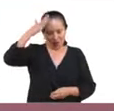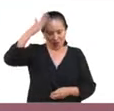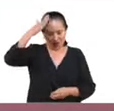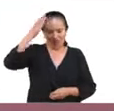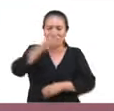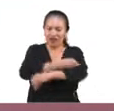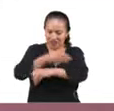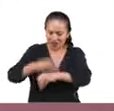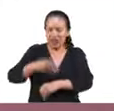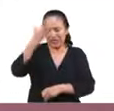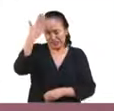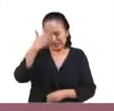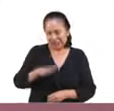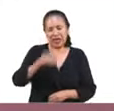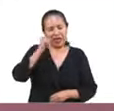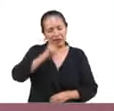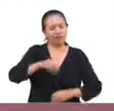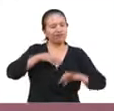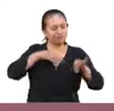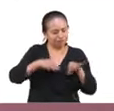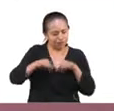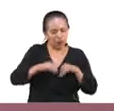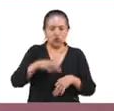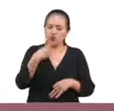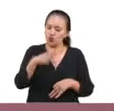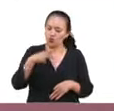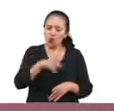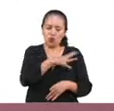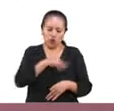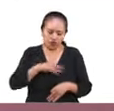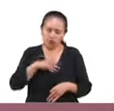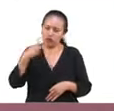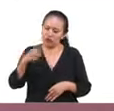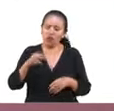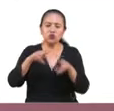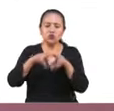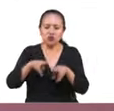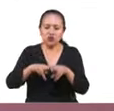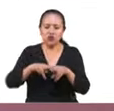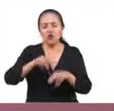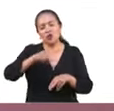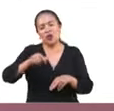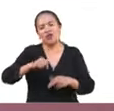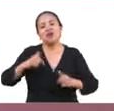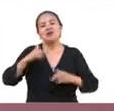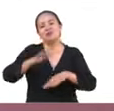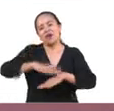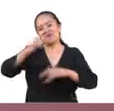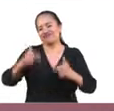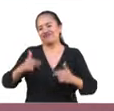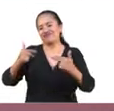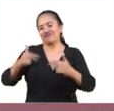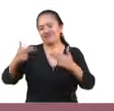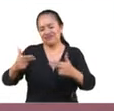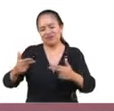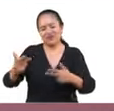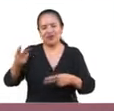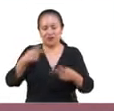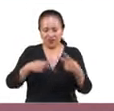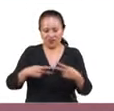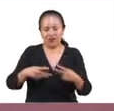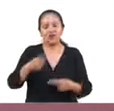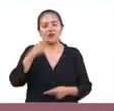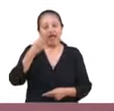han emprendido este camino por el bien de sus hijos, de sus nietos y de las generaciones que están por venir. Esa es la